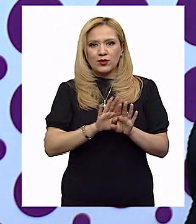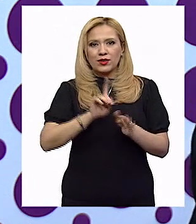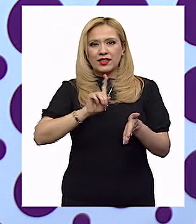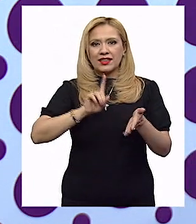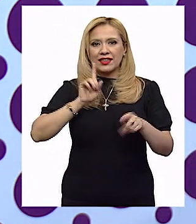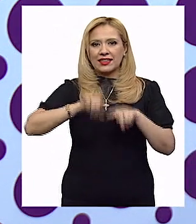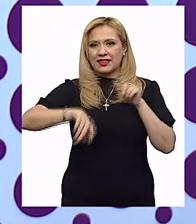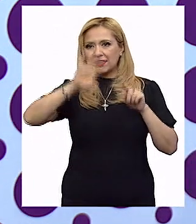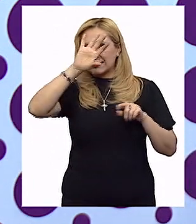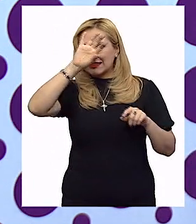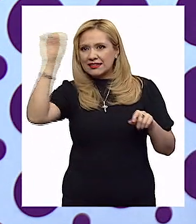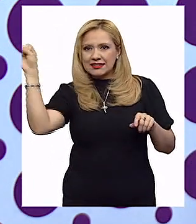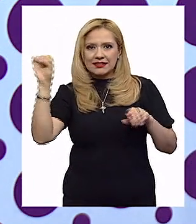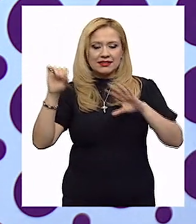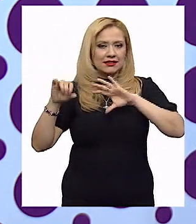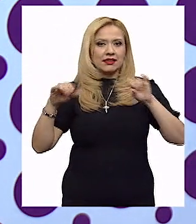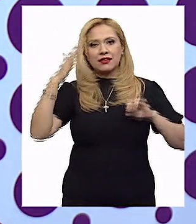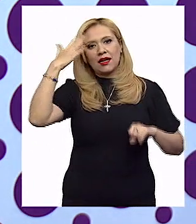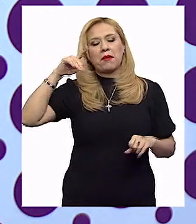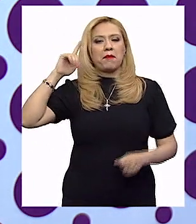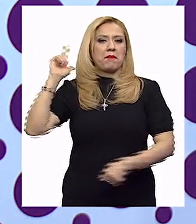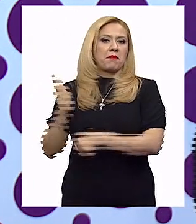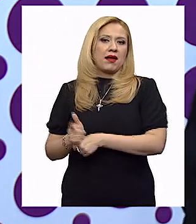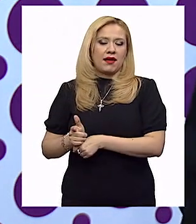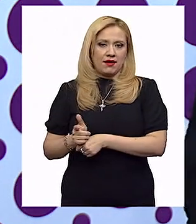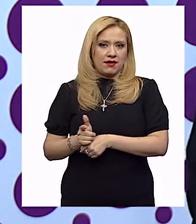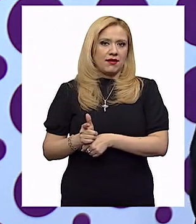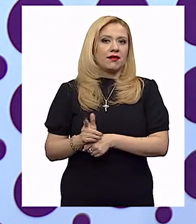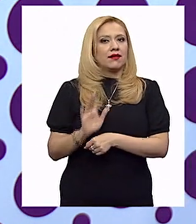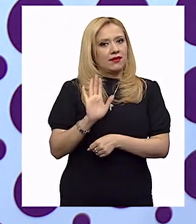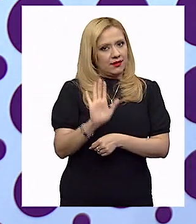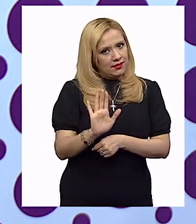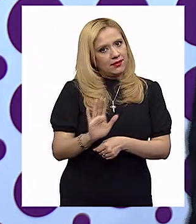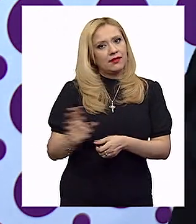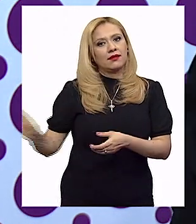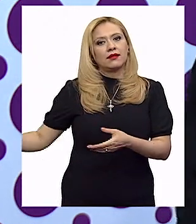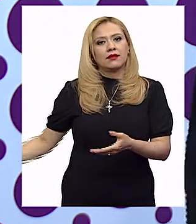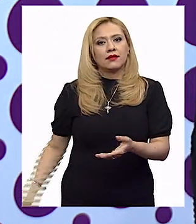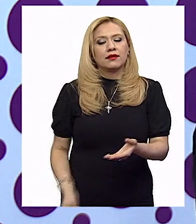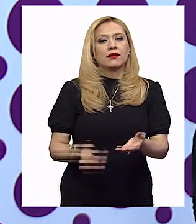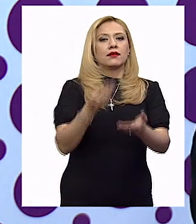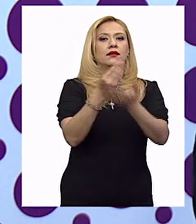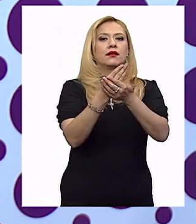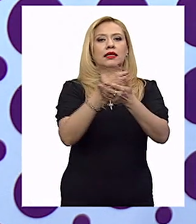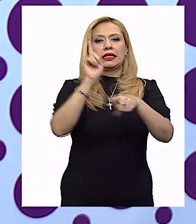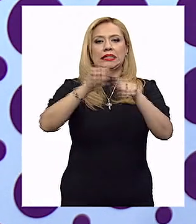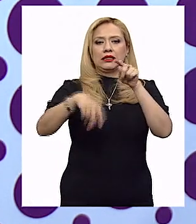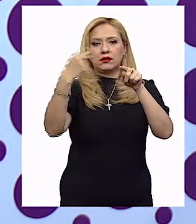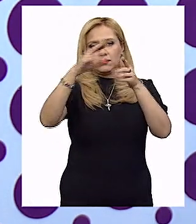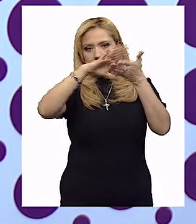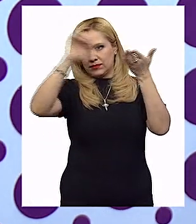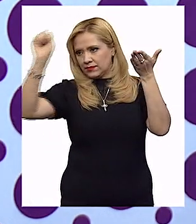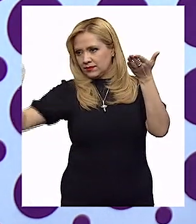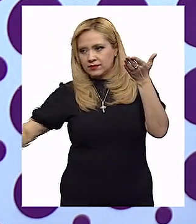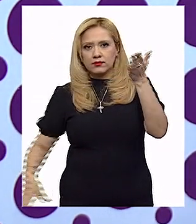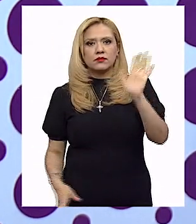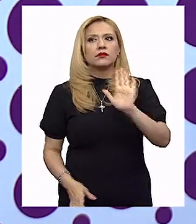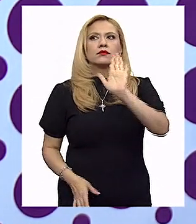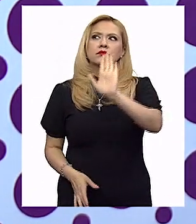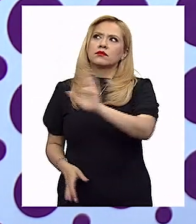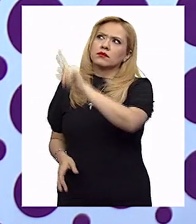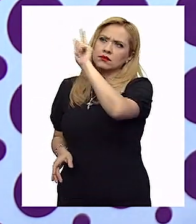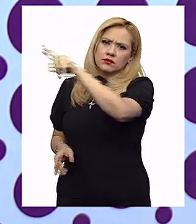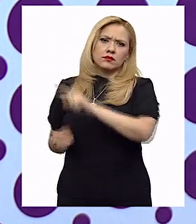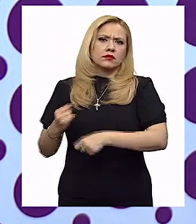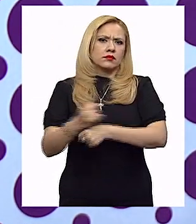título, el autor, sabrán quién eres. Una primera parte que lleven estos documentos, lo anonimicen y que lo deriven a la unidad de